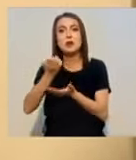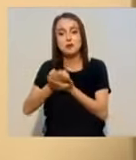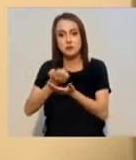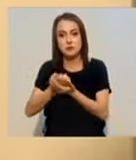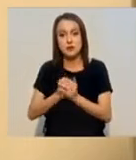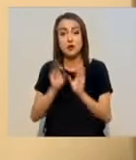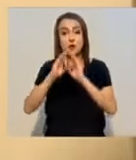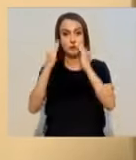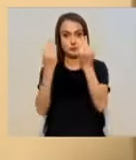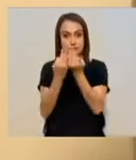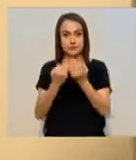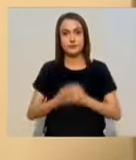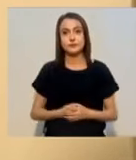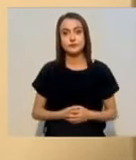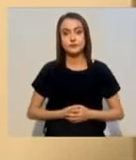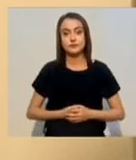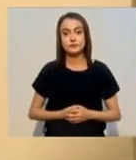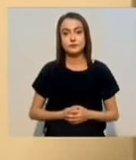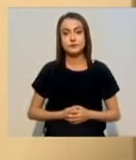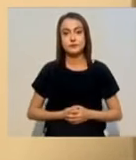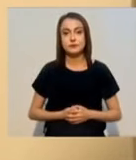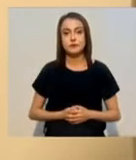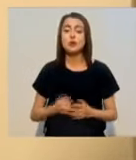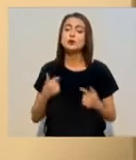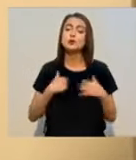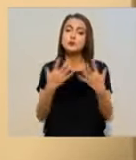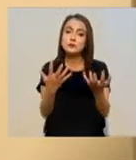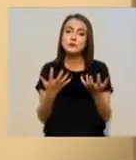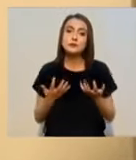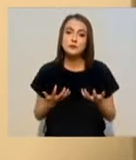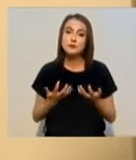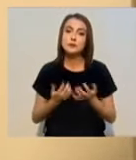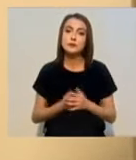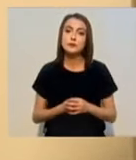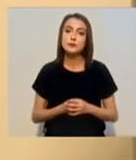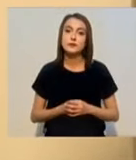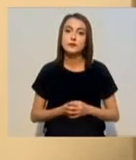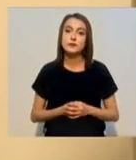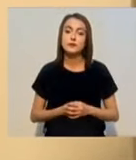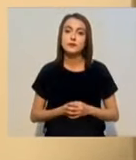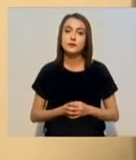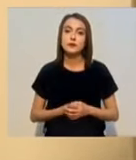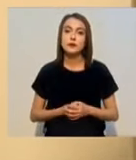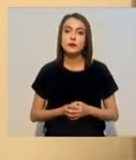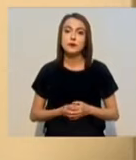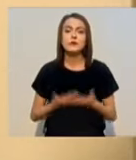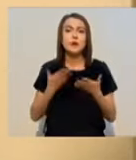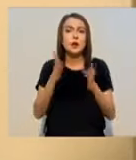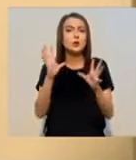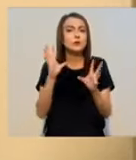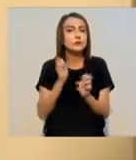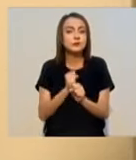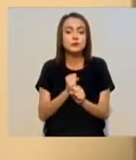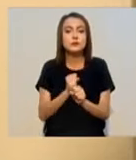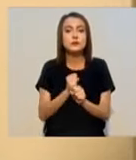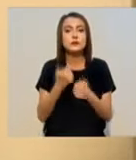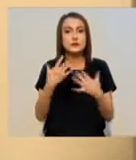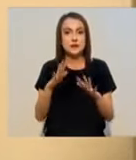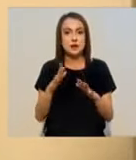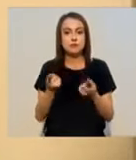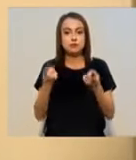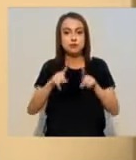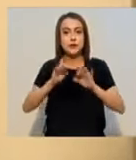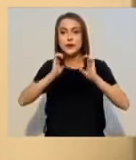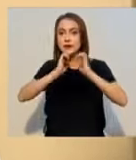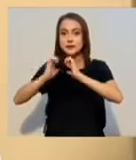economía familiar. Y quisiera dar un repaso de lo que ha sido